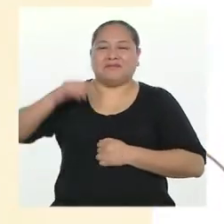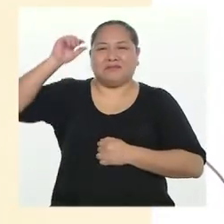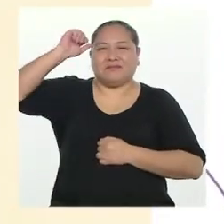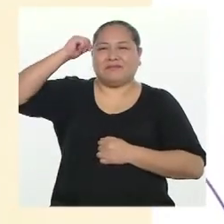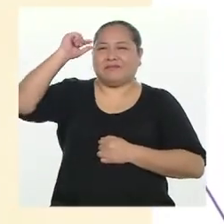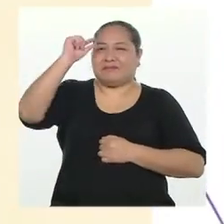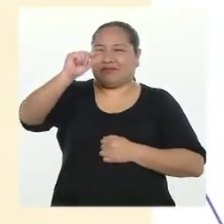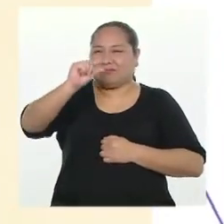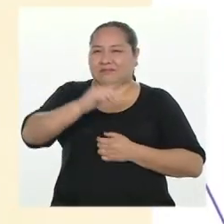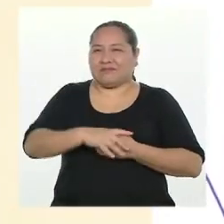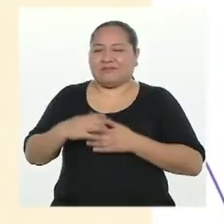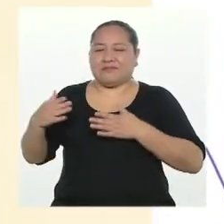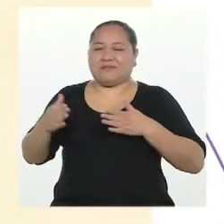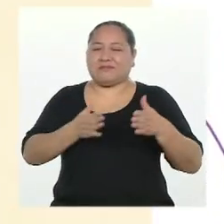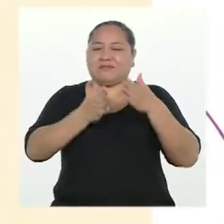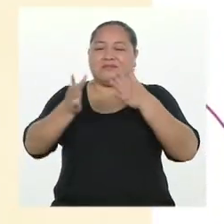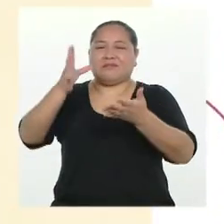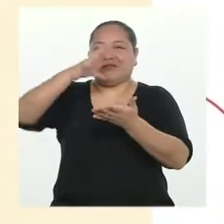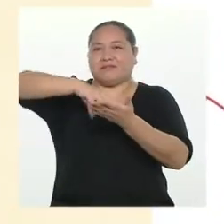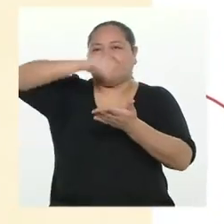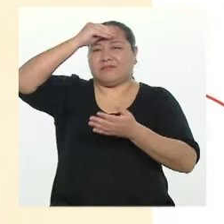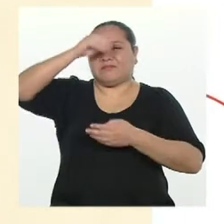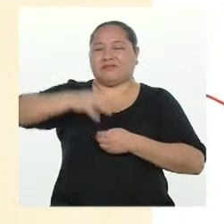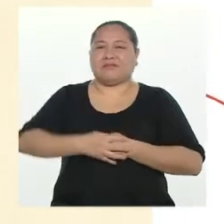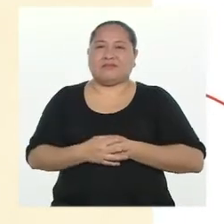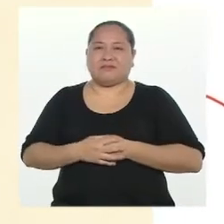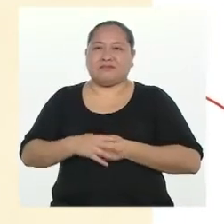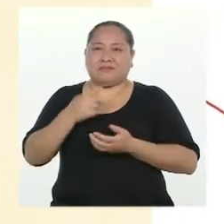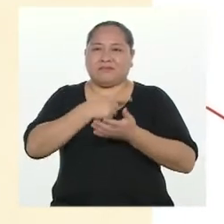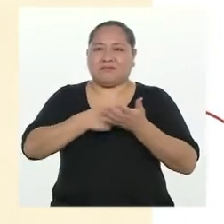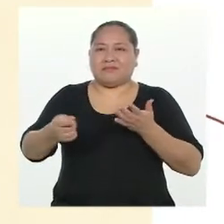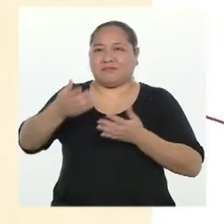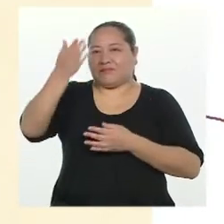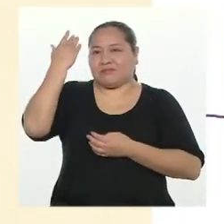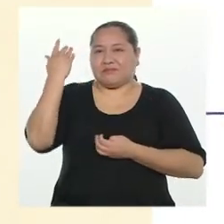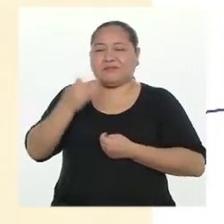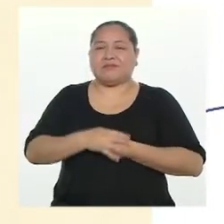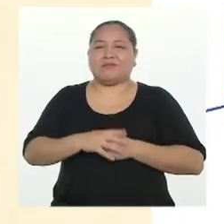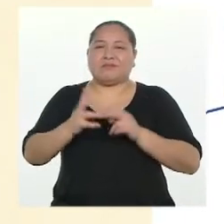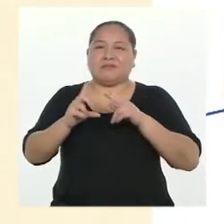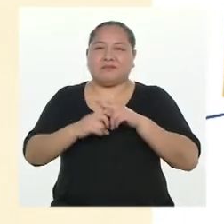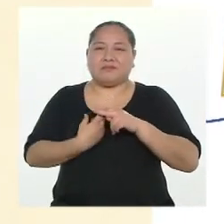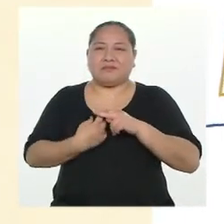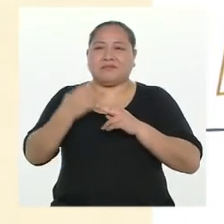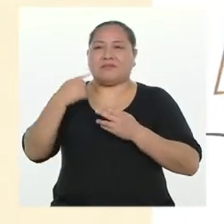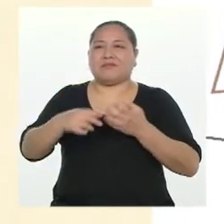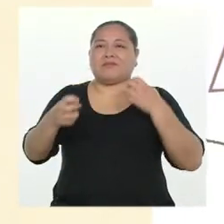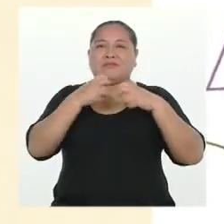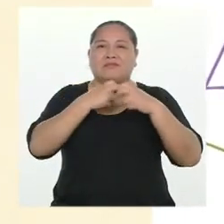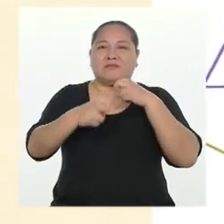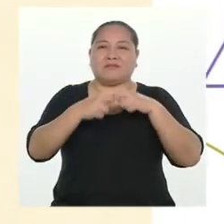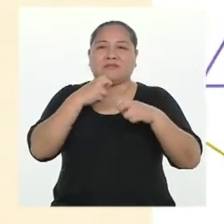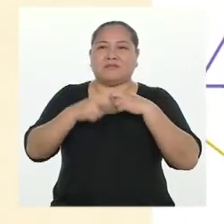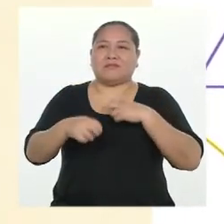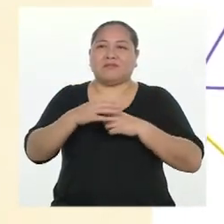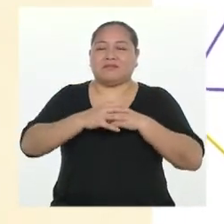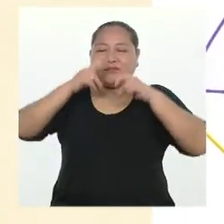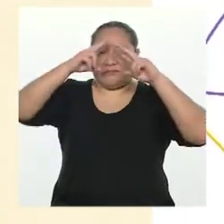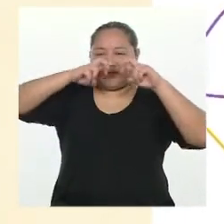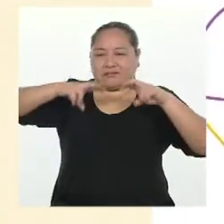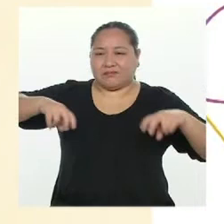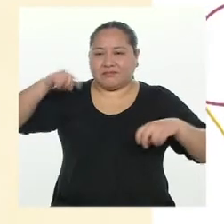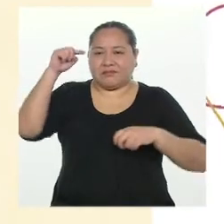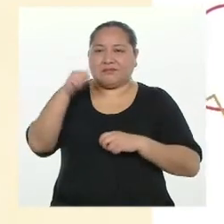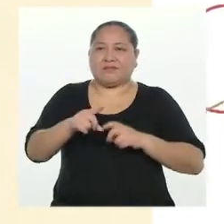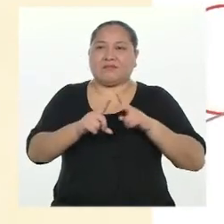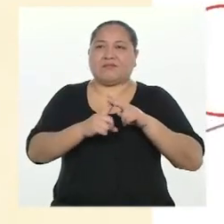Recordemos un poco nuestro camino de aprendizaje. La semana pasada iniciamos la problematización de la indagación